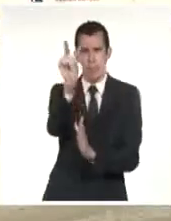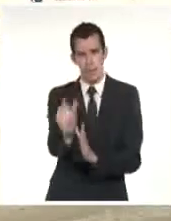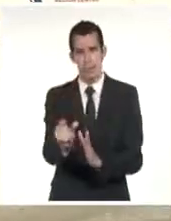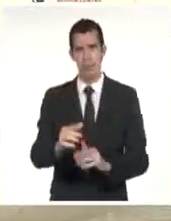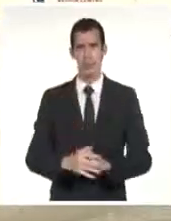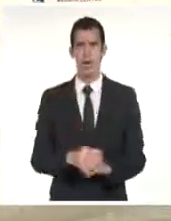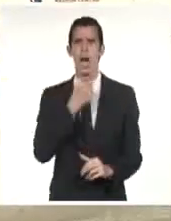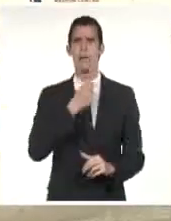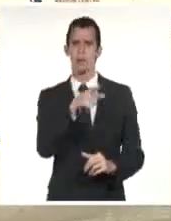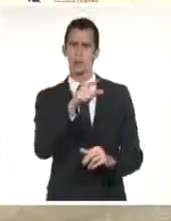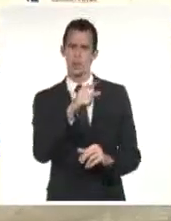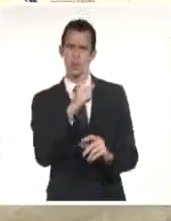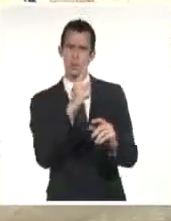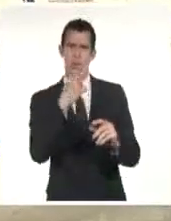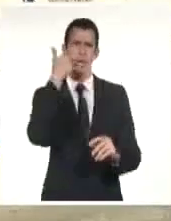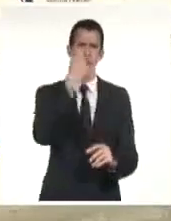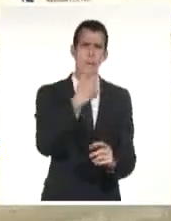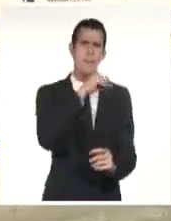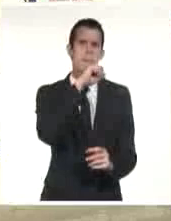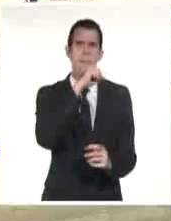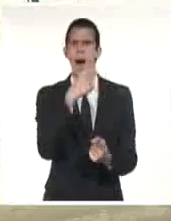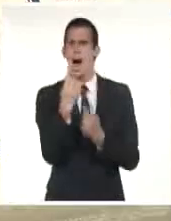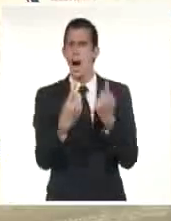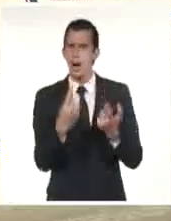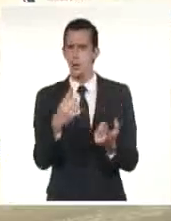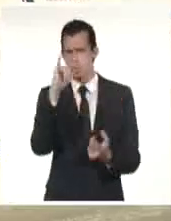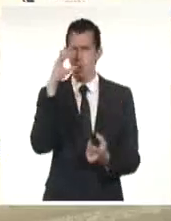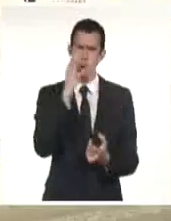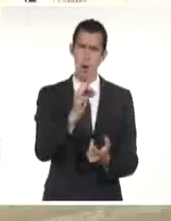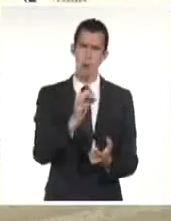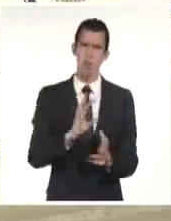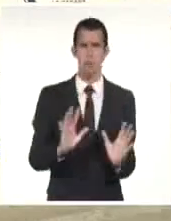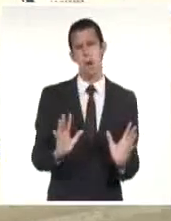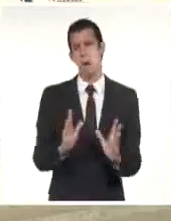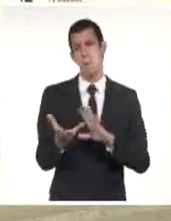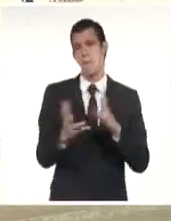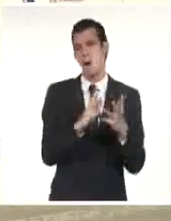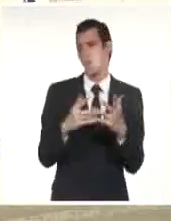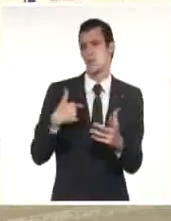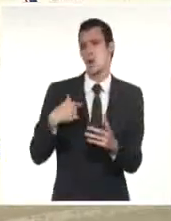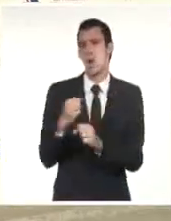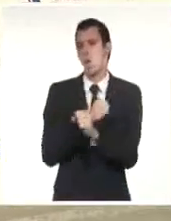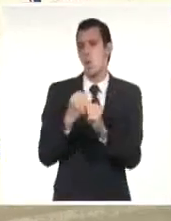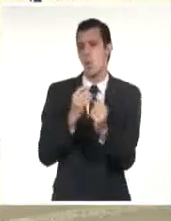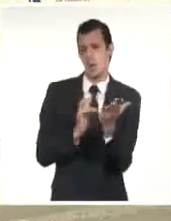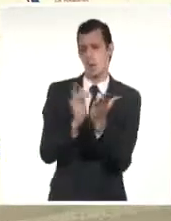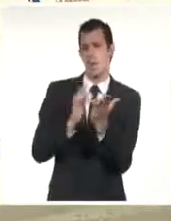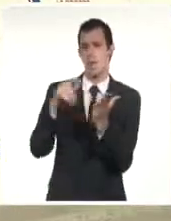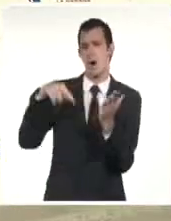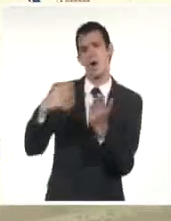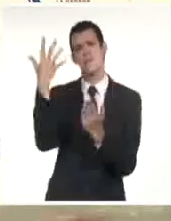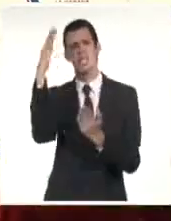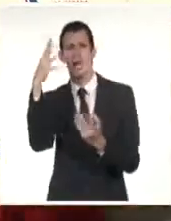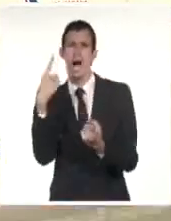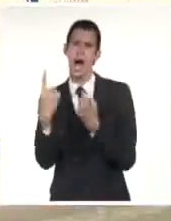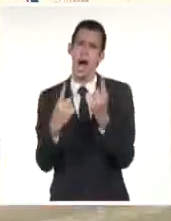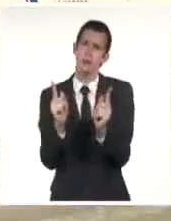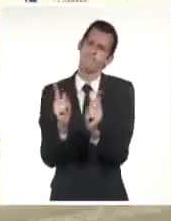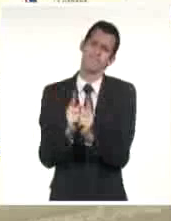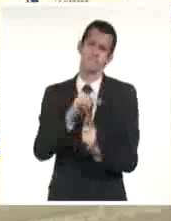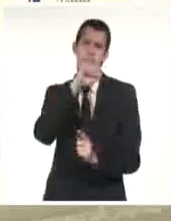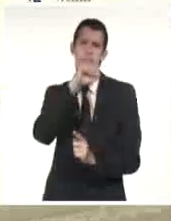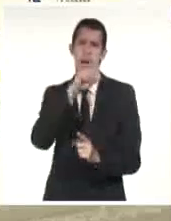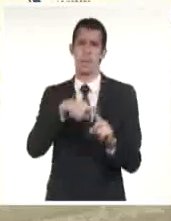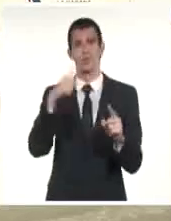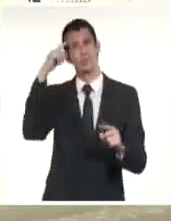Cuéntame. He tenido que comunicarme con ella lo poco que he podido por vía móvil, porque acá estamos desde hace varios días, como